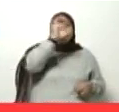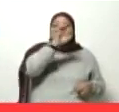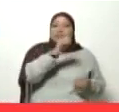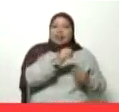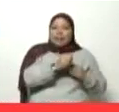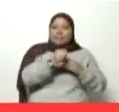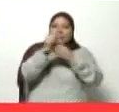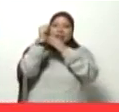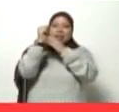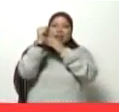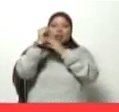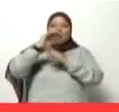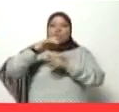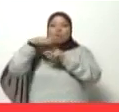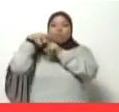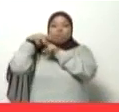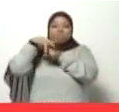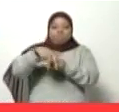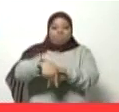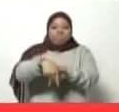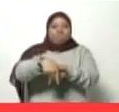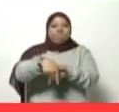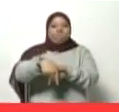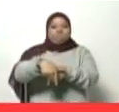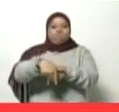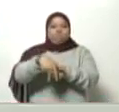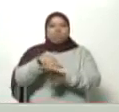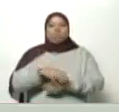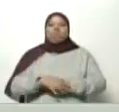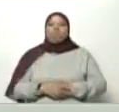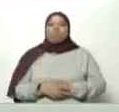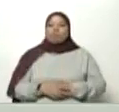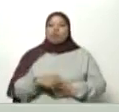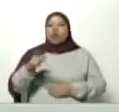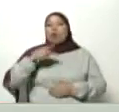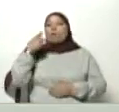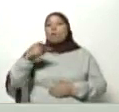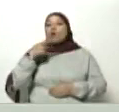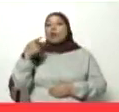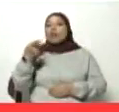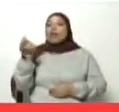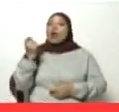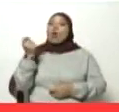nosotros a imponernos sus razones políticas y económicas.